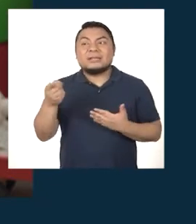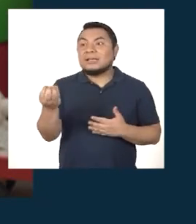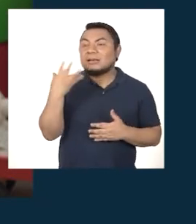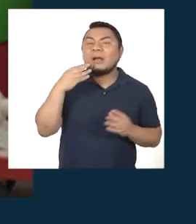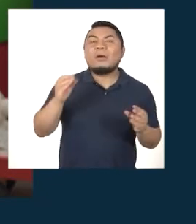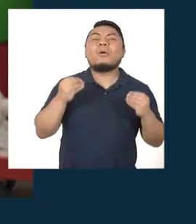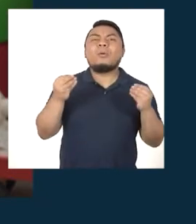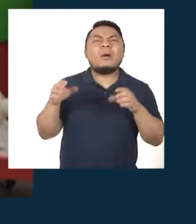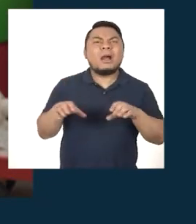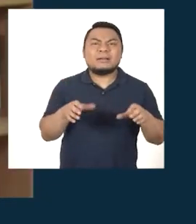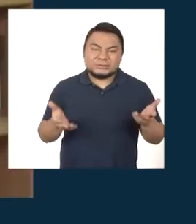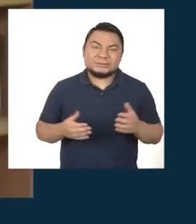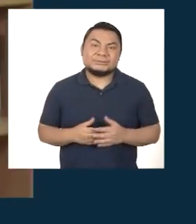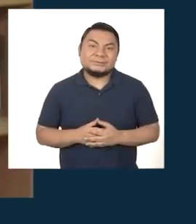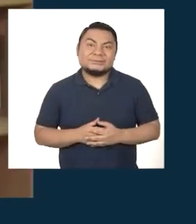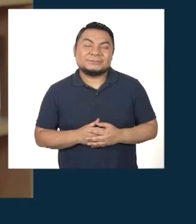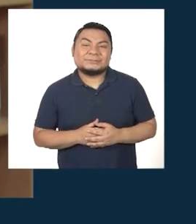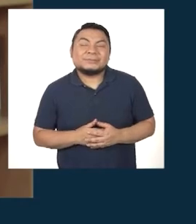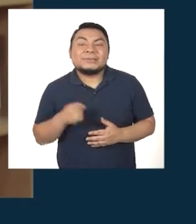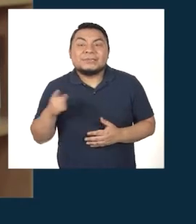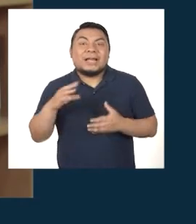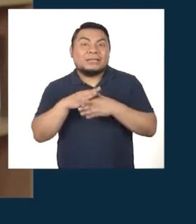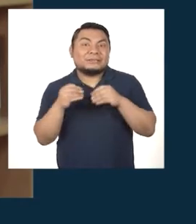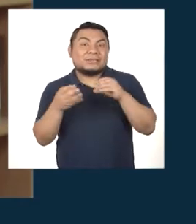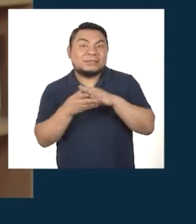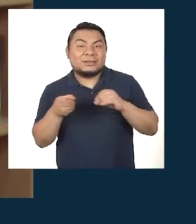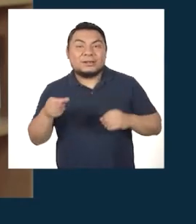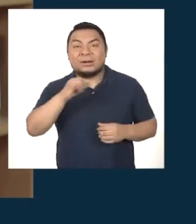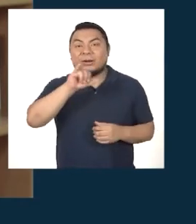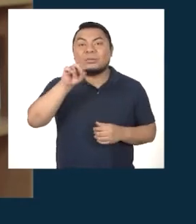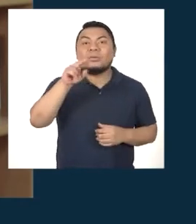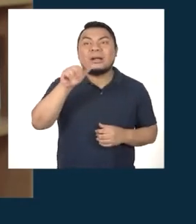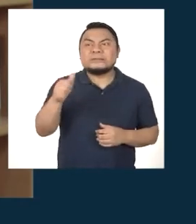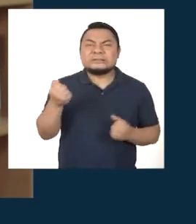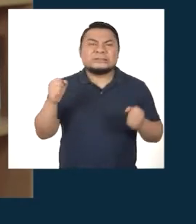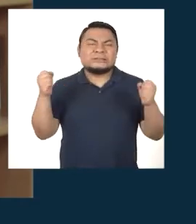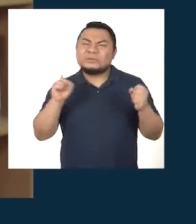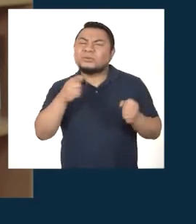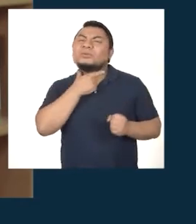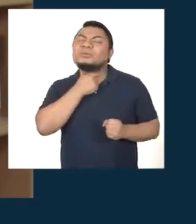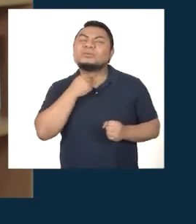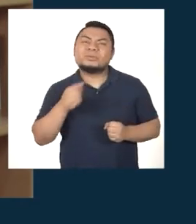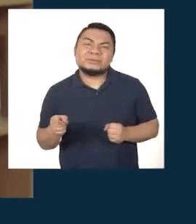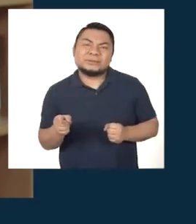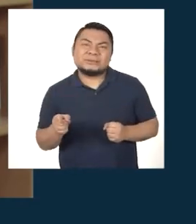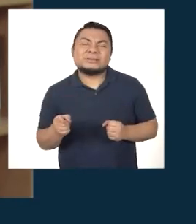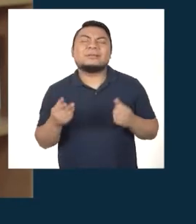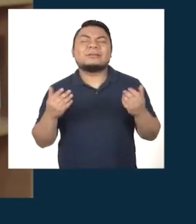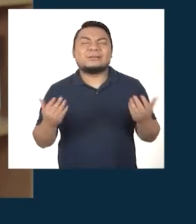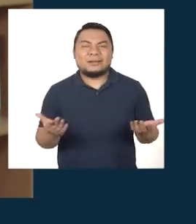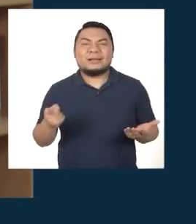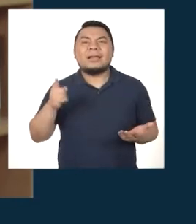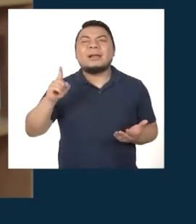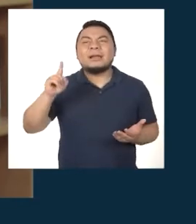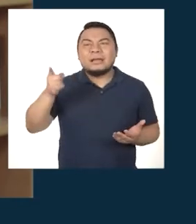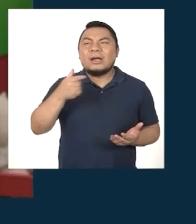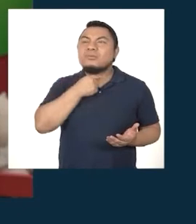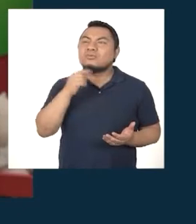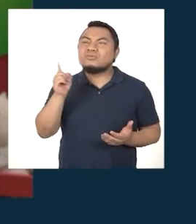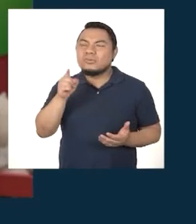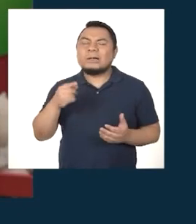digan cómo podemos hacerlo. En la historia, Juana sabía que era impaciente y no le gustaba, y eso fue el primer paso para poder